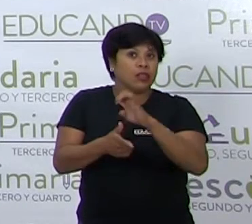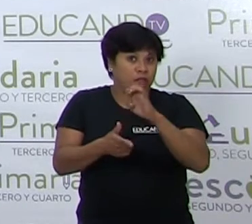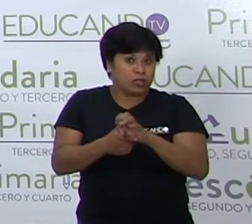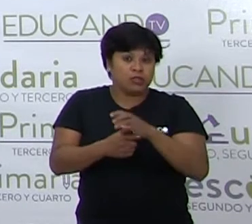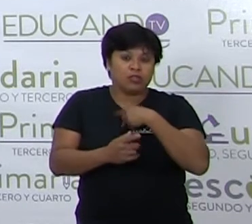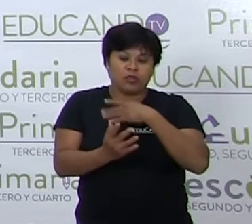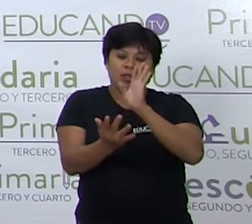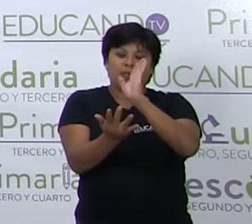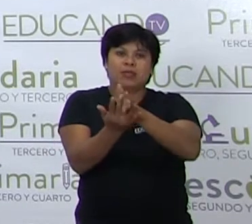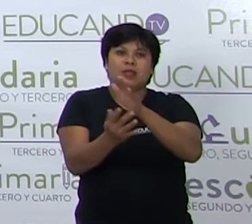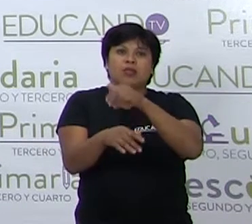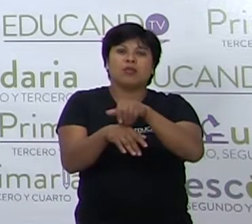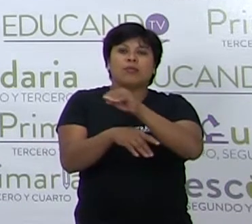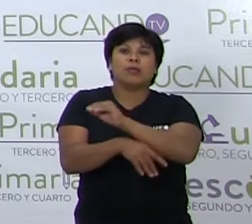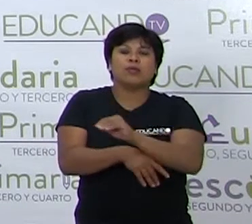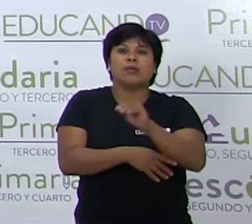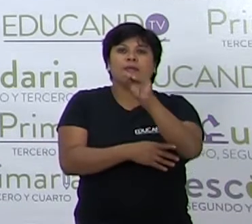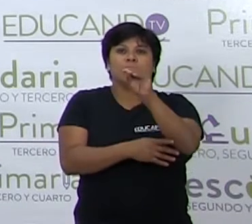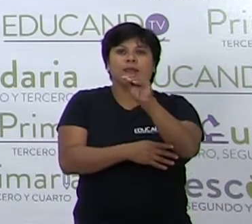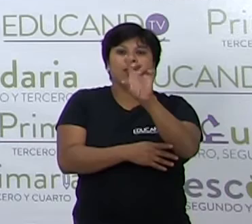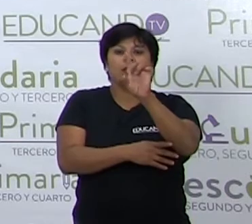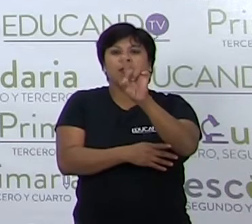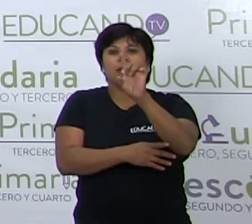aquí tendría el número